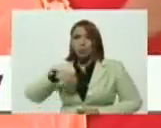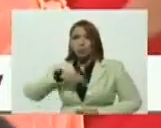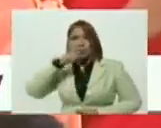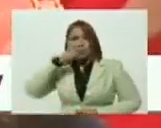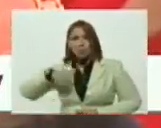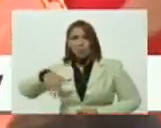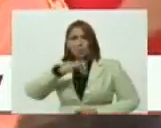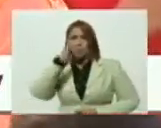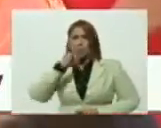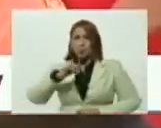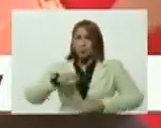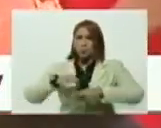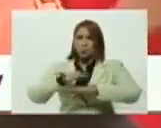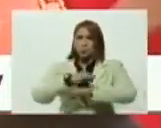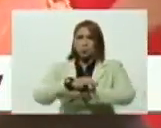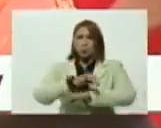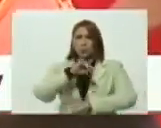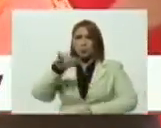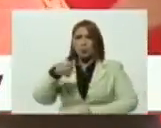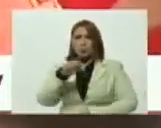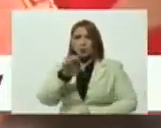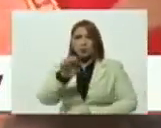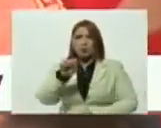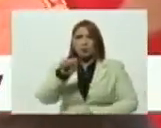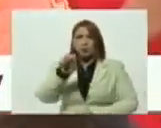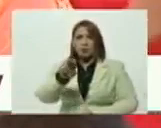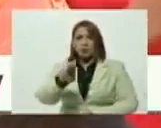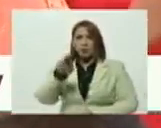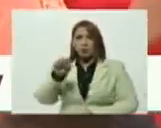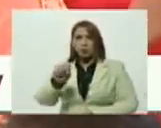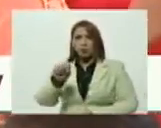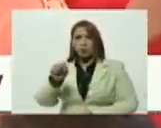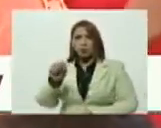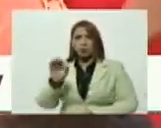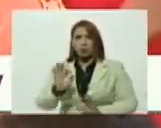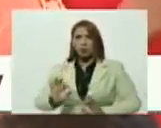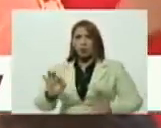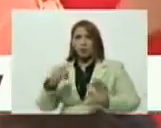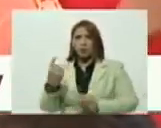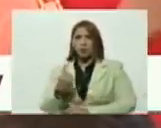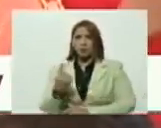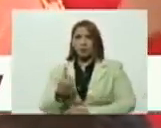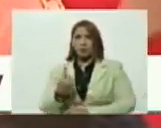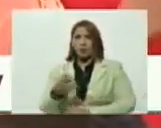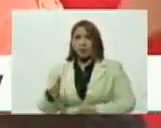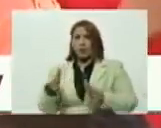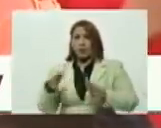y de nuestro municipio Jesús María Sembrún. Nada más y nada menos que ganamos con el